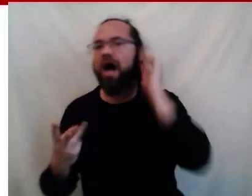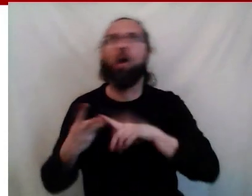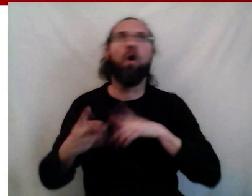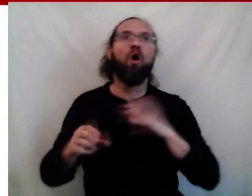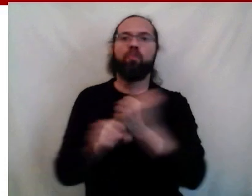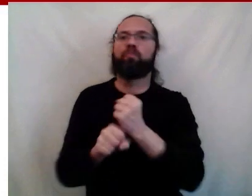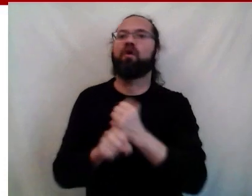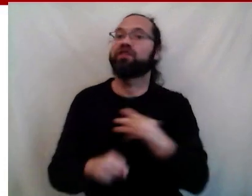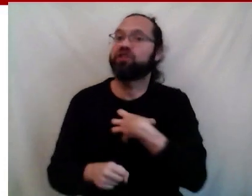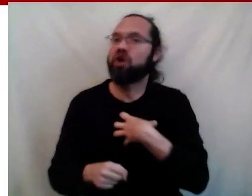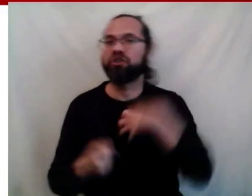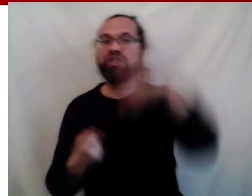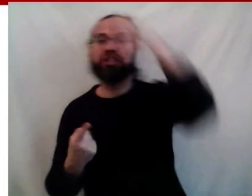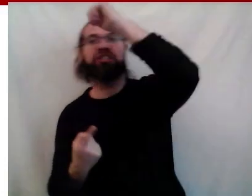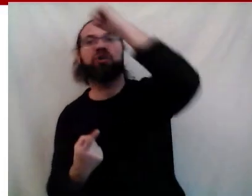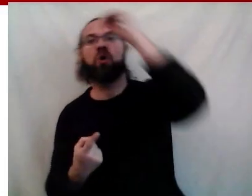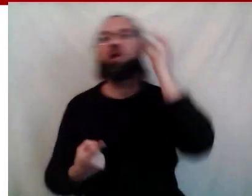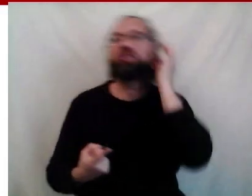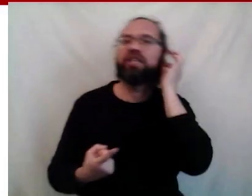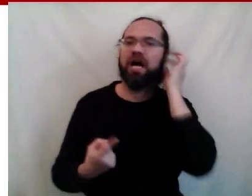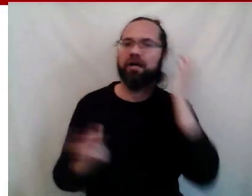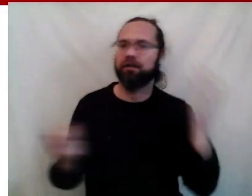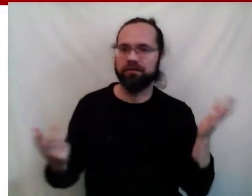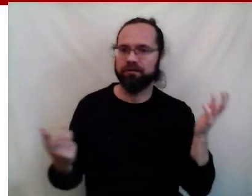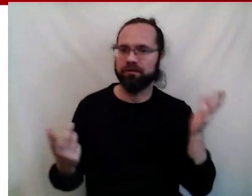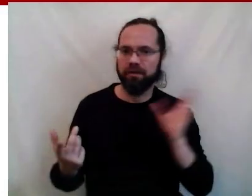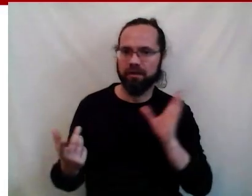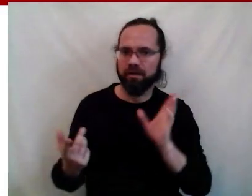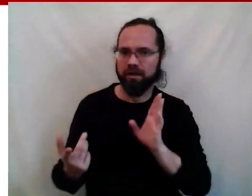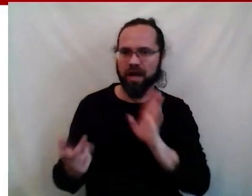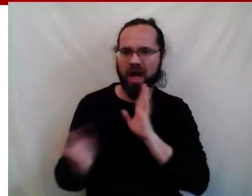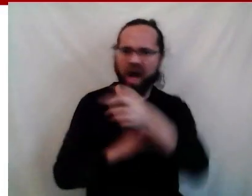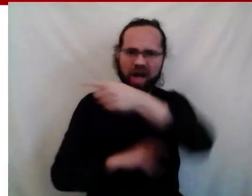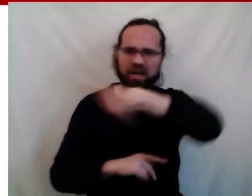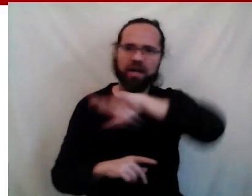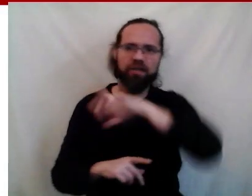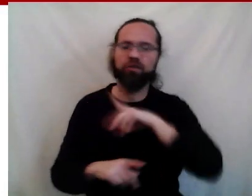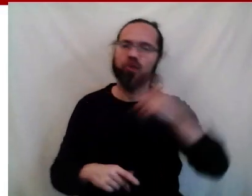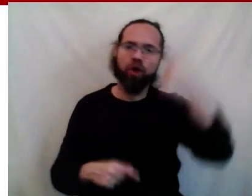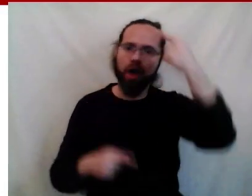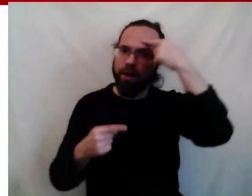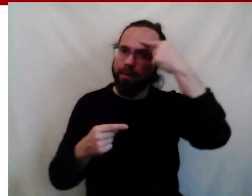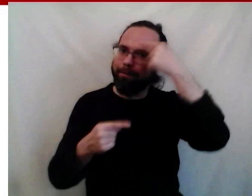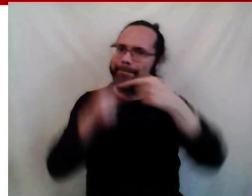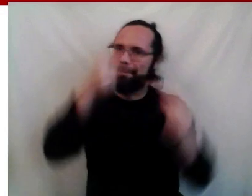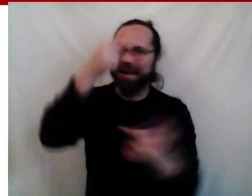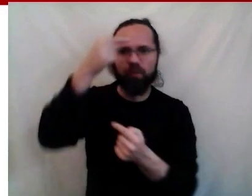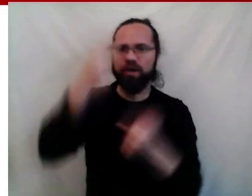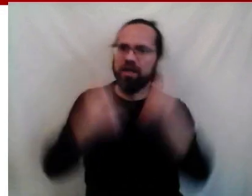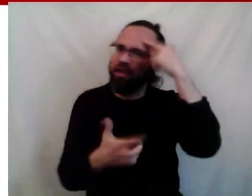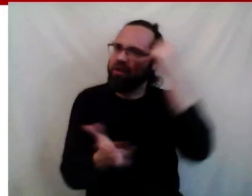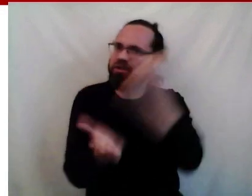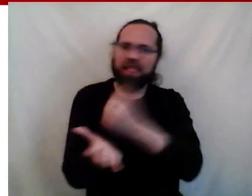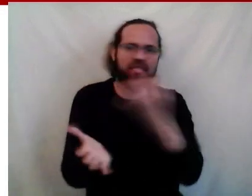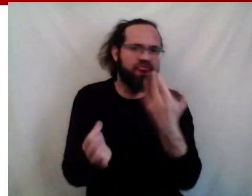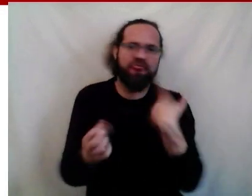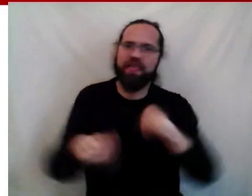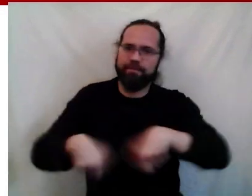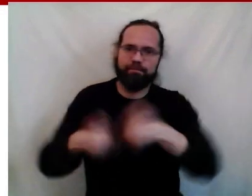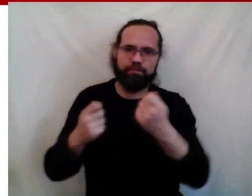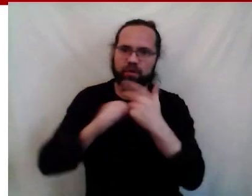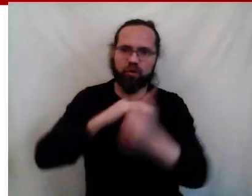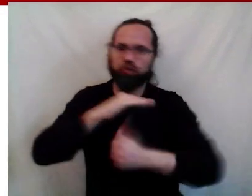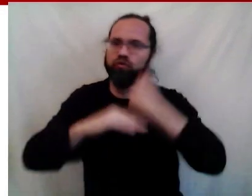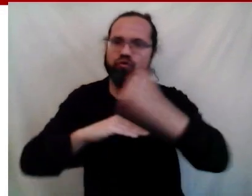tenemos que superarlos Y a partir de ahí pues creo que es importante eso que hombres y mujeres